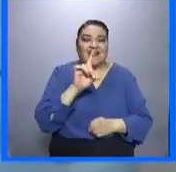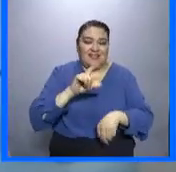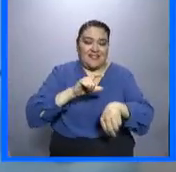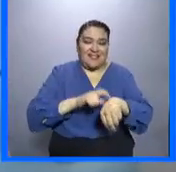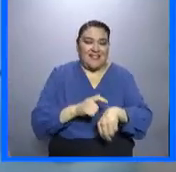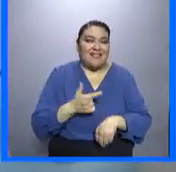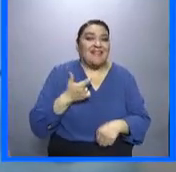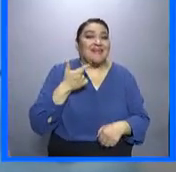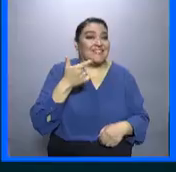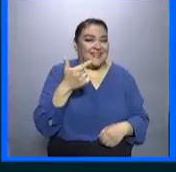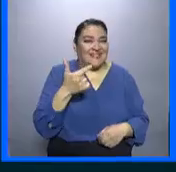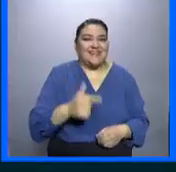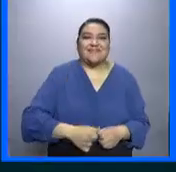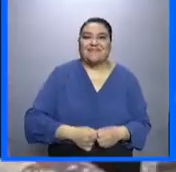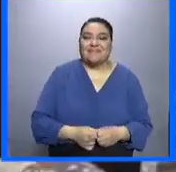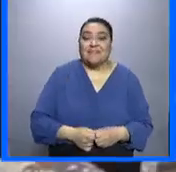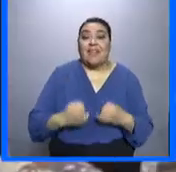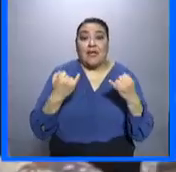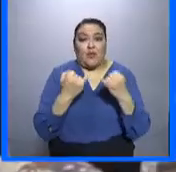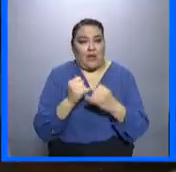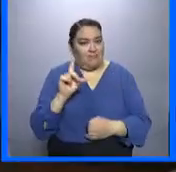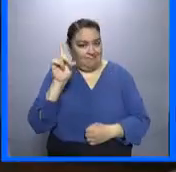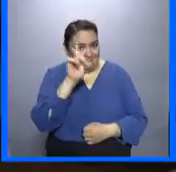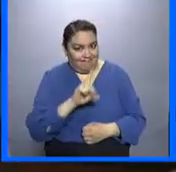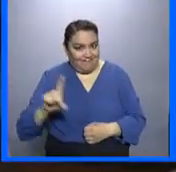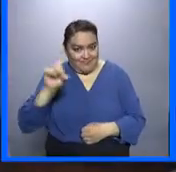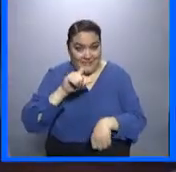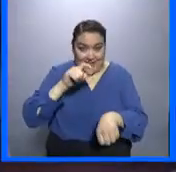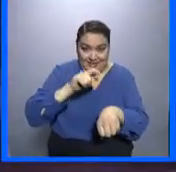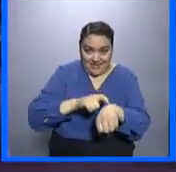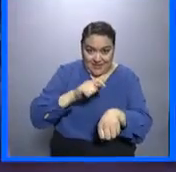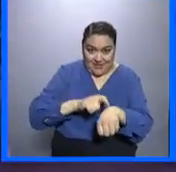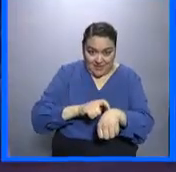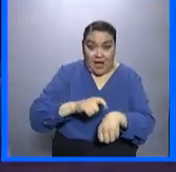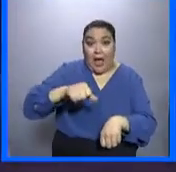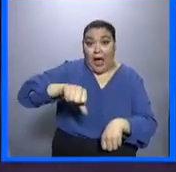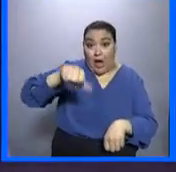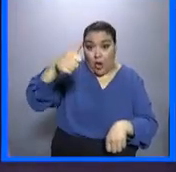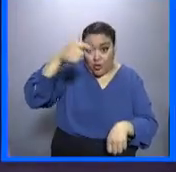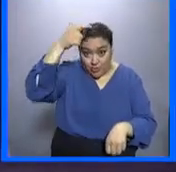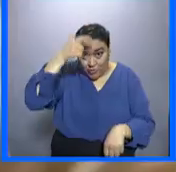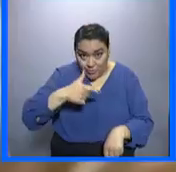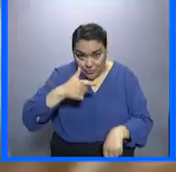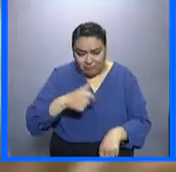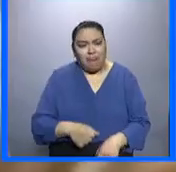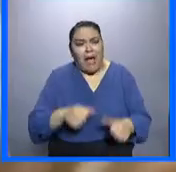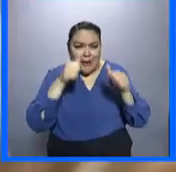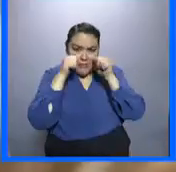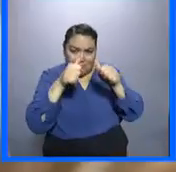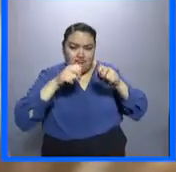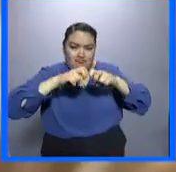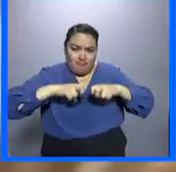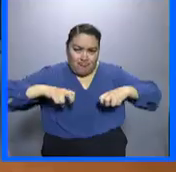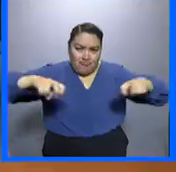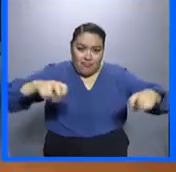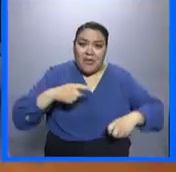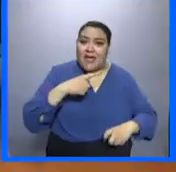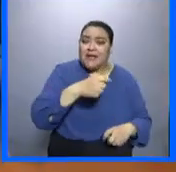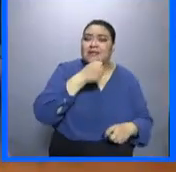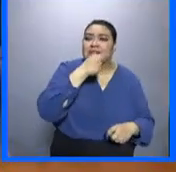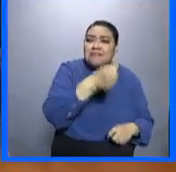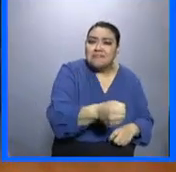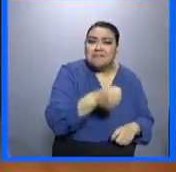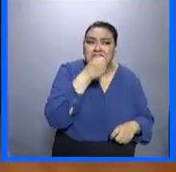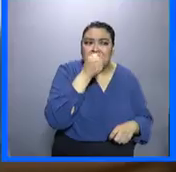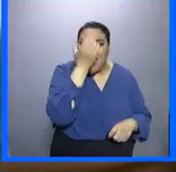las 7 horas. También el domingo, a las 22 horas, La Escucha en Pleno. Es un programa dedicado